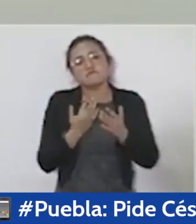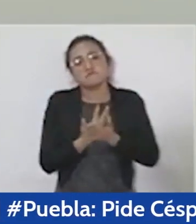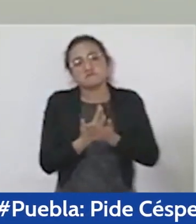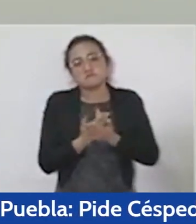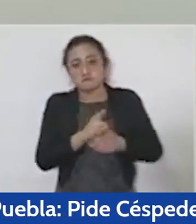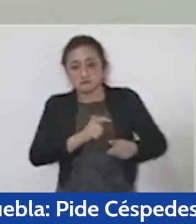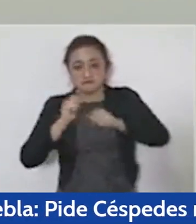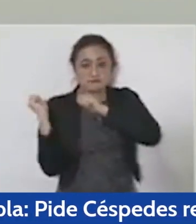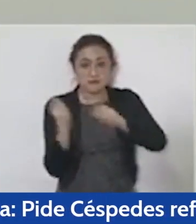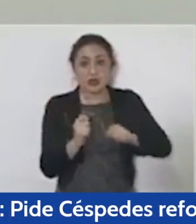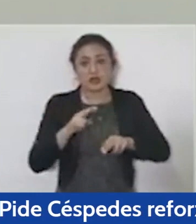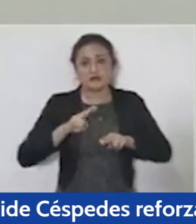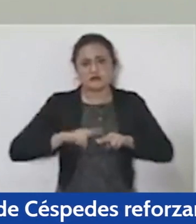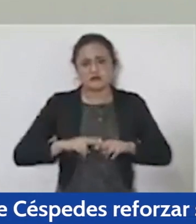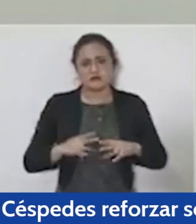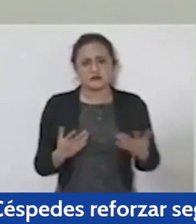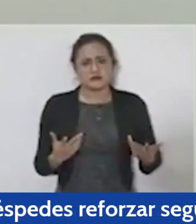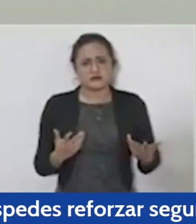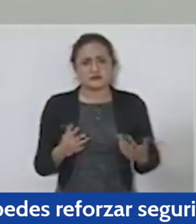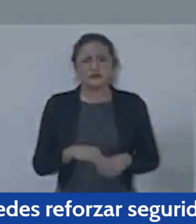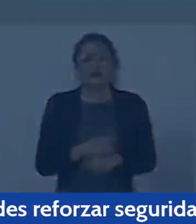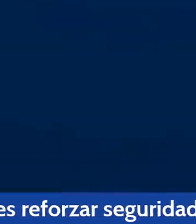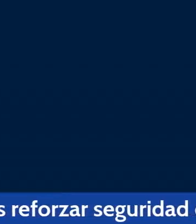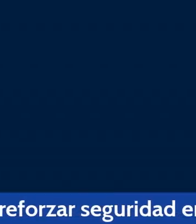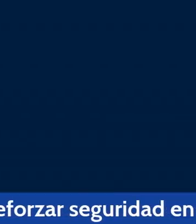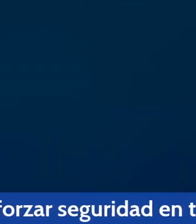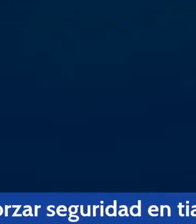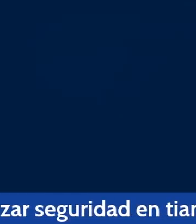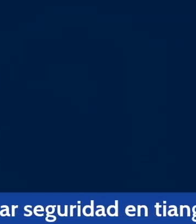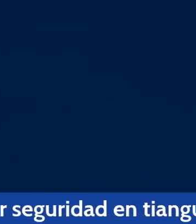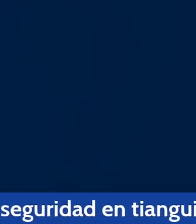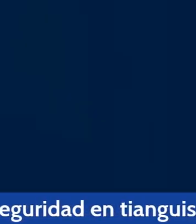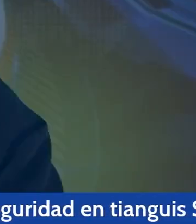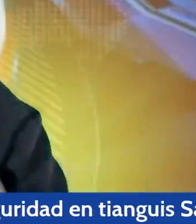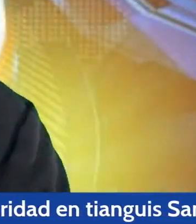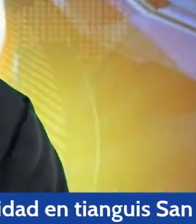o que hacen uso de este Marte Ciudadano.